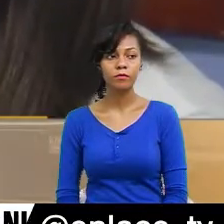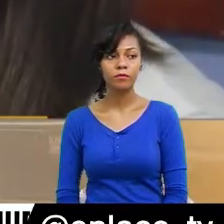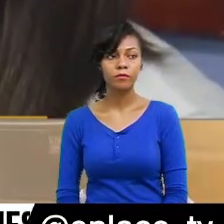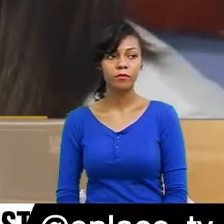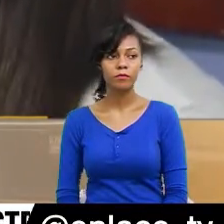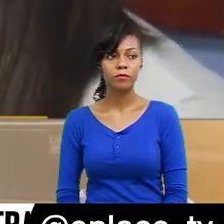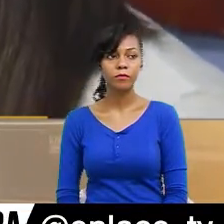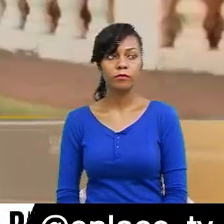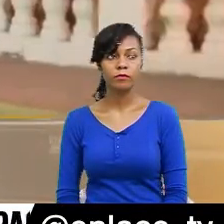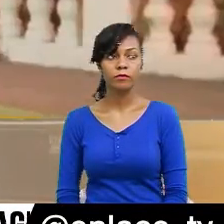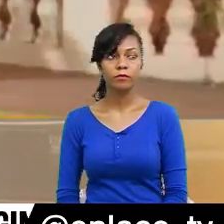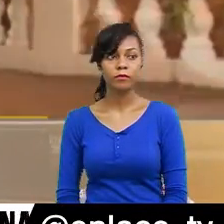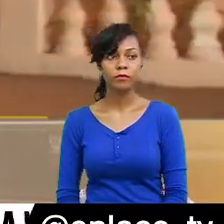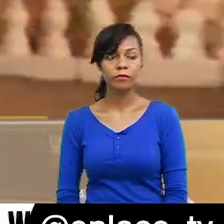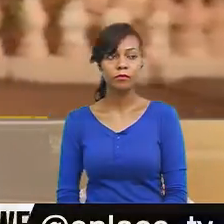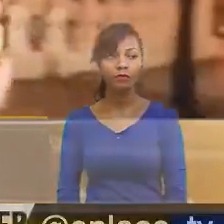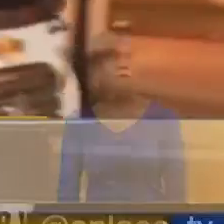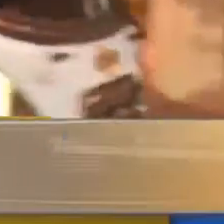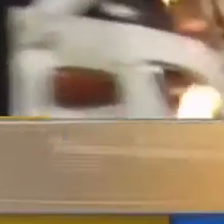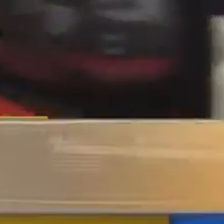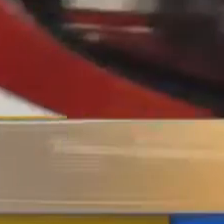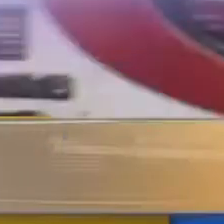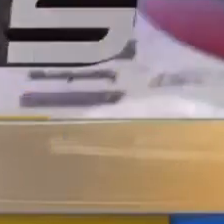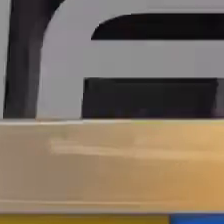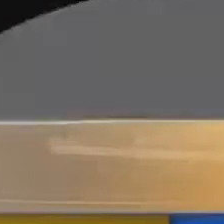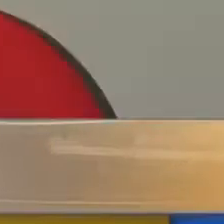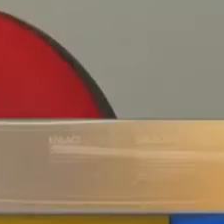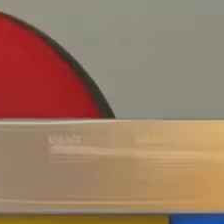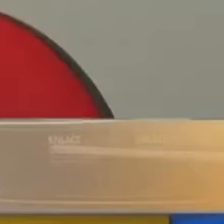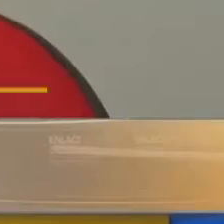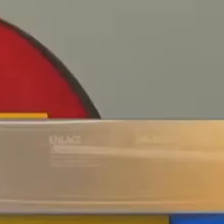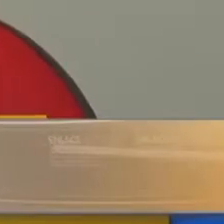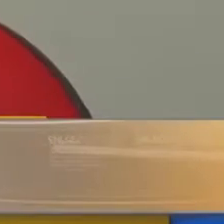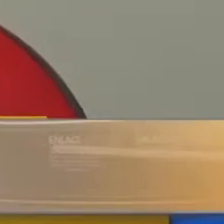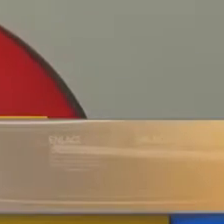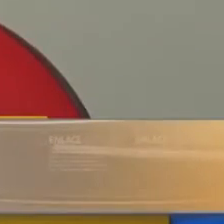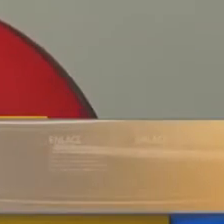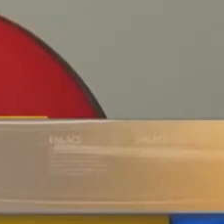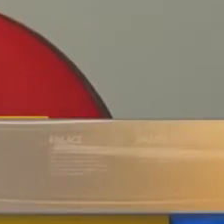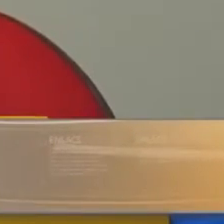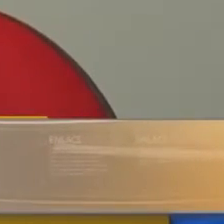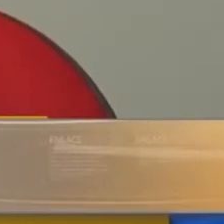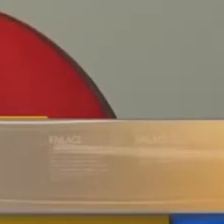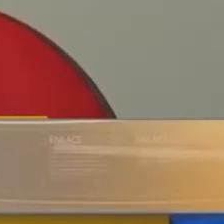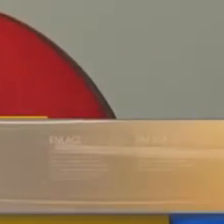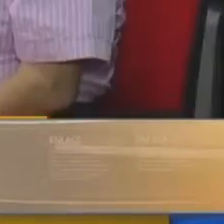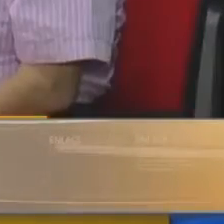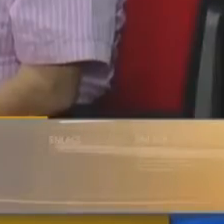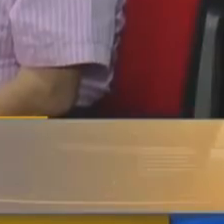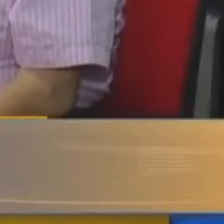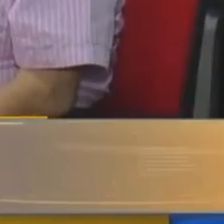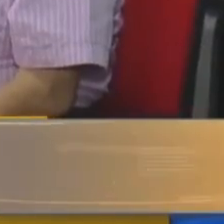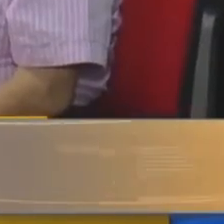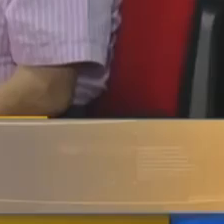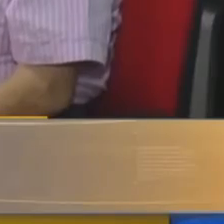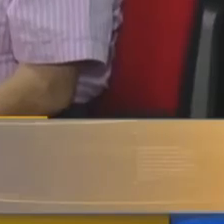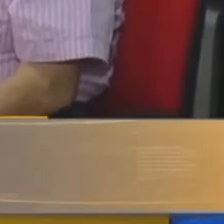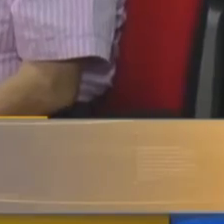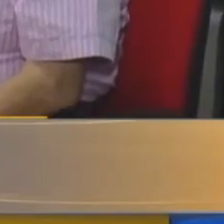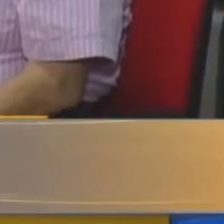del nuevo contratista del convenio del transporte escolar para la ciudad. Gerente de la empresa Cochoferes niega amenazas contra directivos de la empresa San